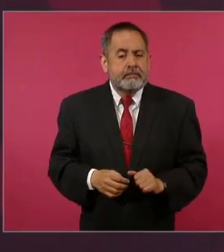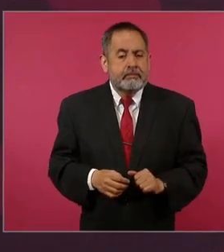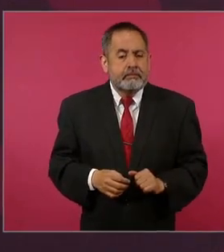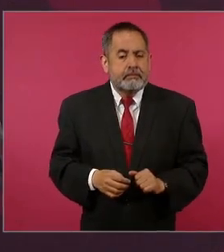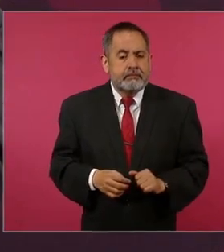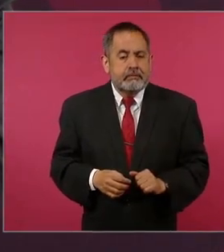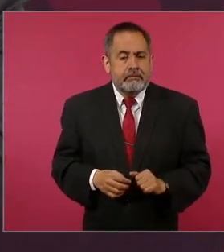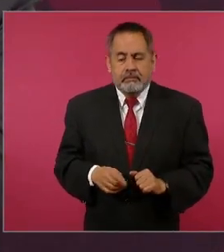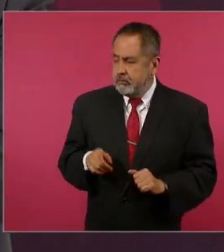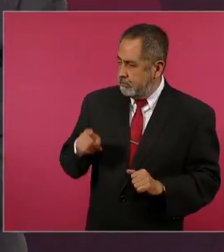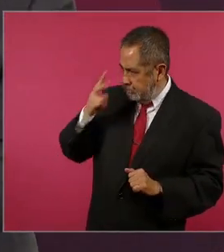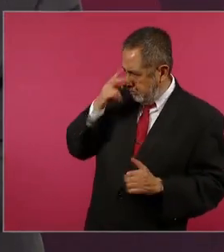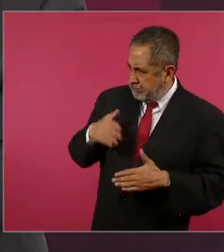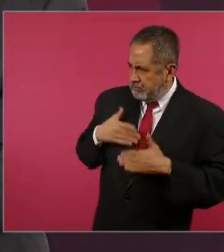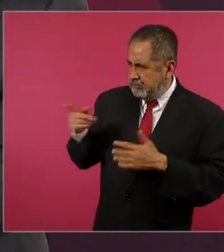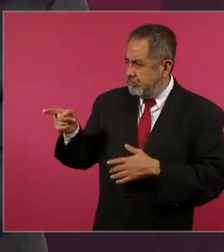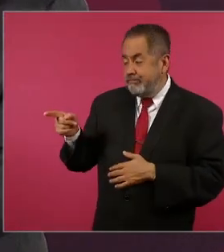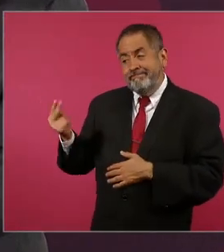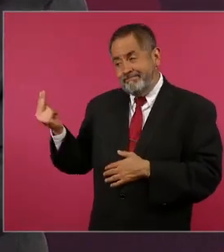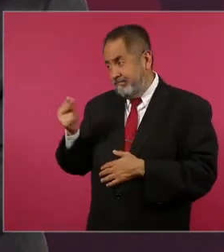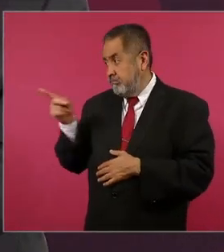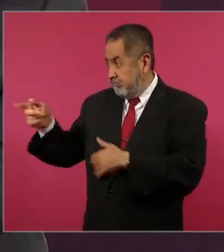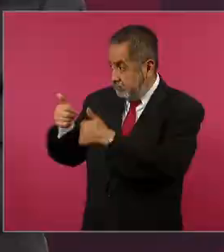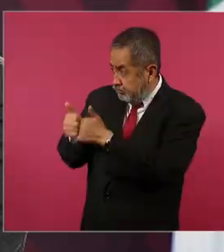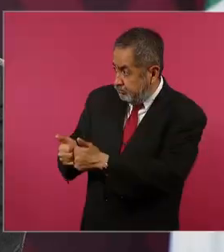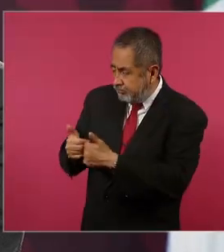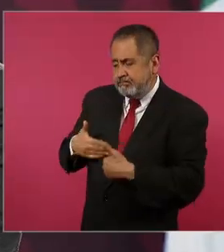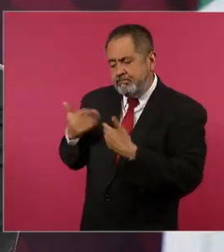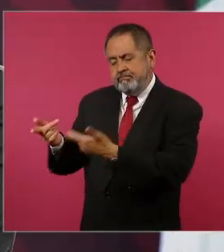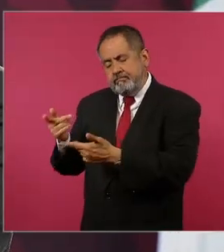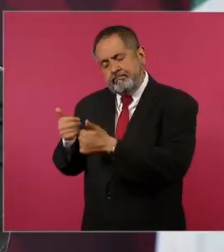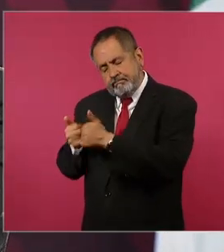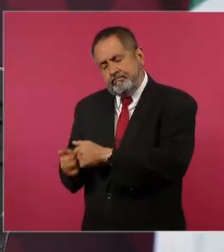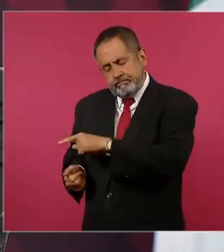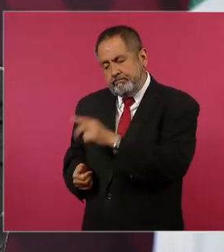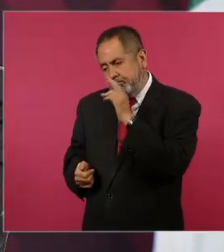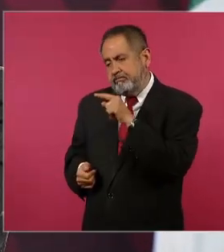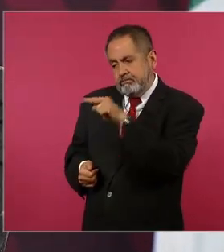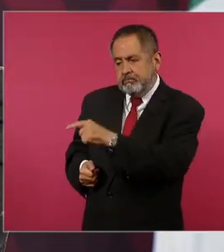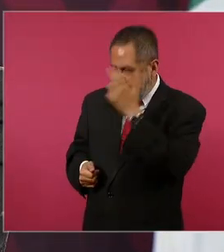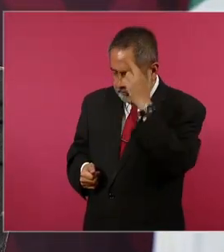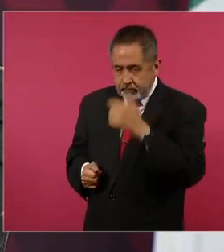hay confianza en México por usted, le necesitamos.